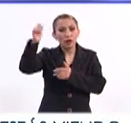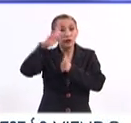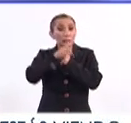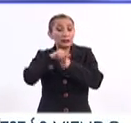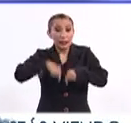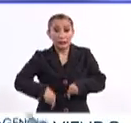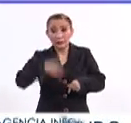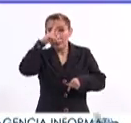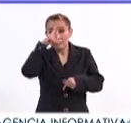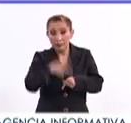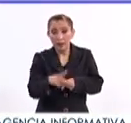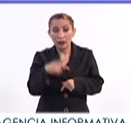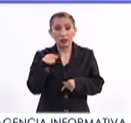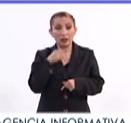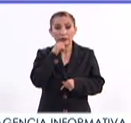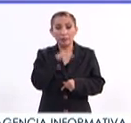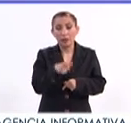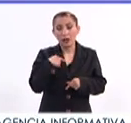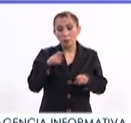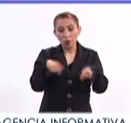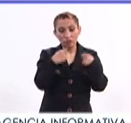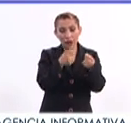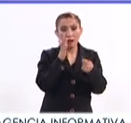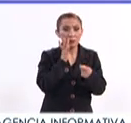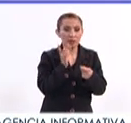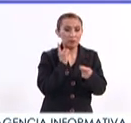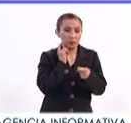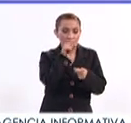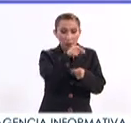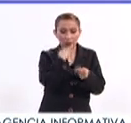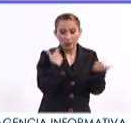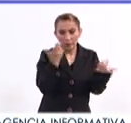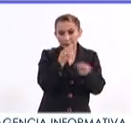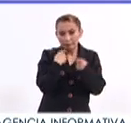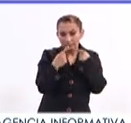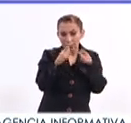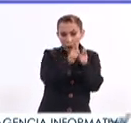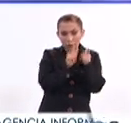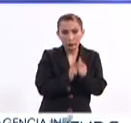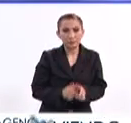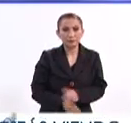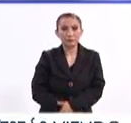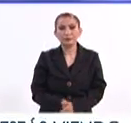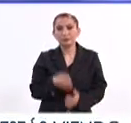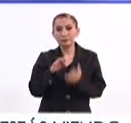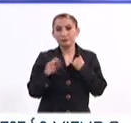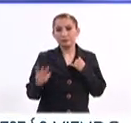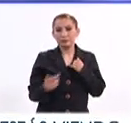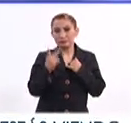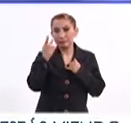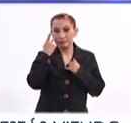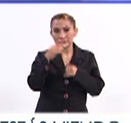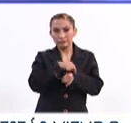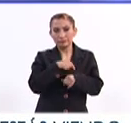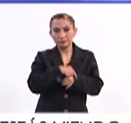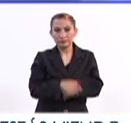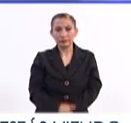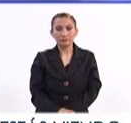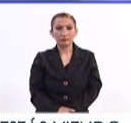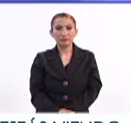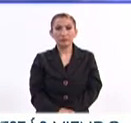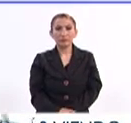extranjero y en México, y cederlos al Congreso de la Ciudad de México para que empiece la legislatura. Muy bien, veamos la última pregunta, a ver si nos da tiempo de